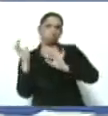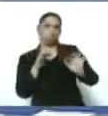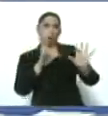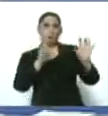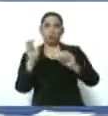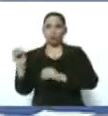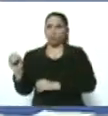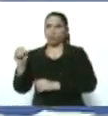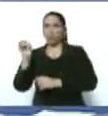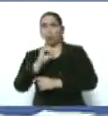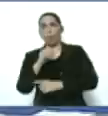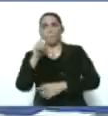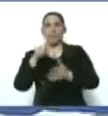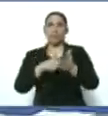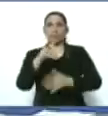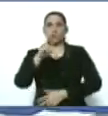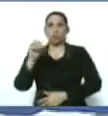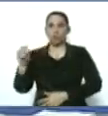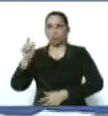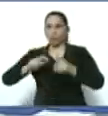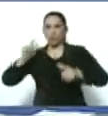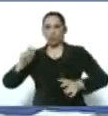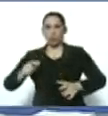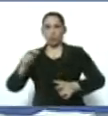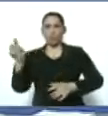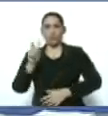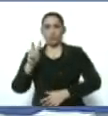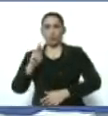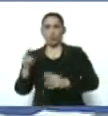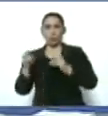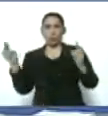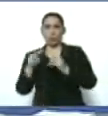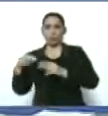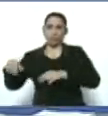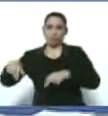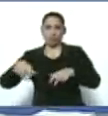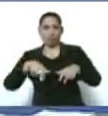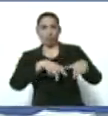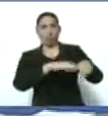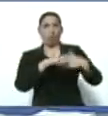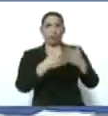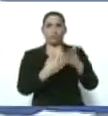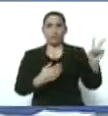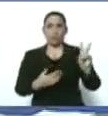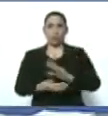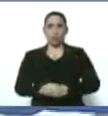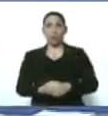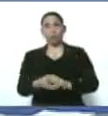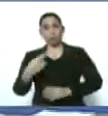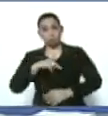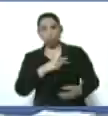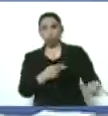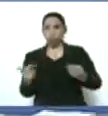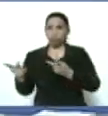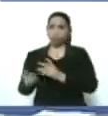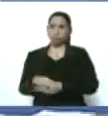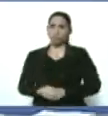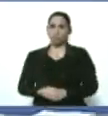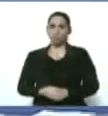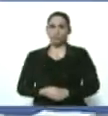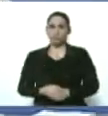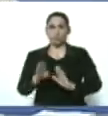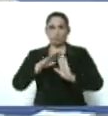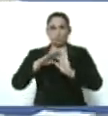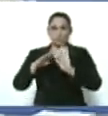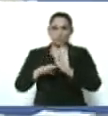entre 800 a 1.200 diarios por el puente Simón Bolívar, y los recibimos con un